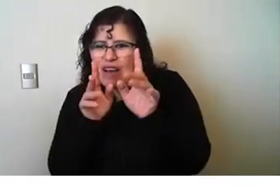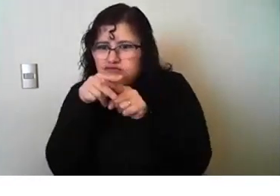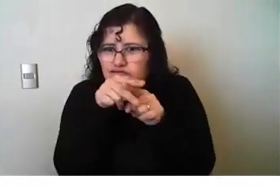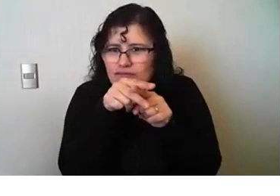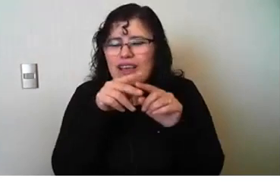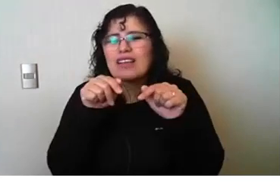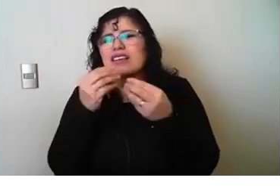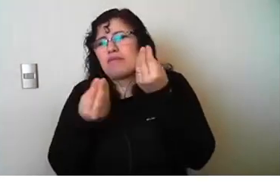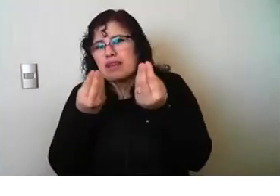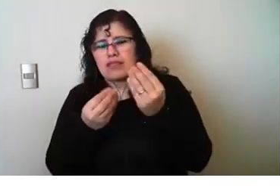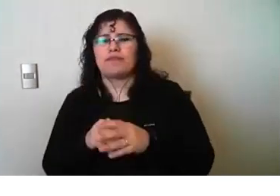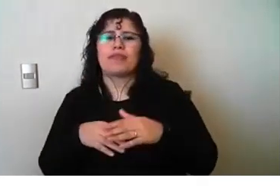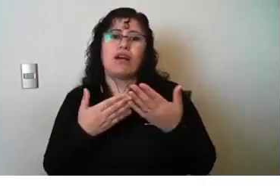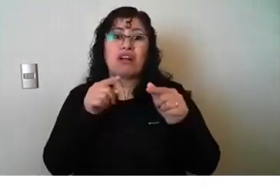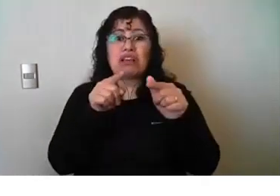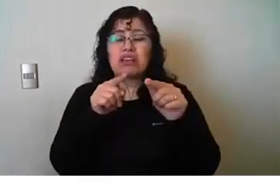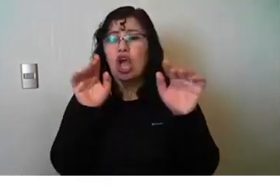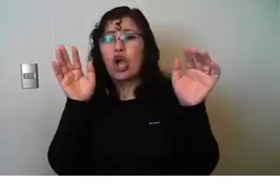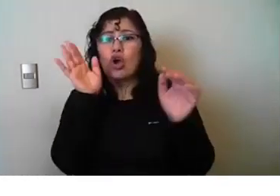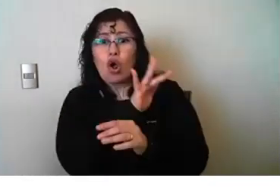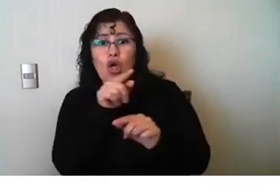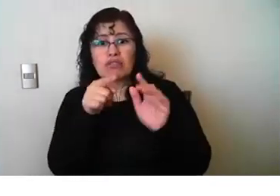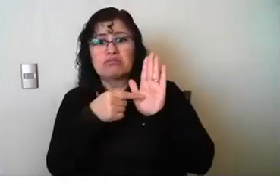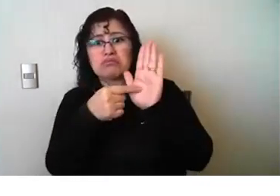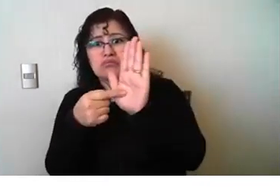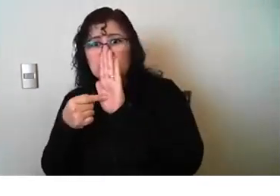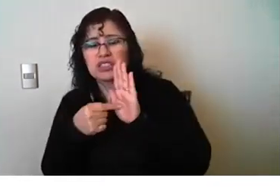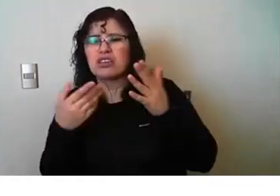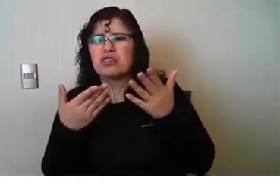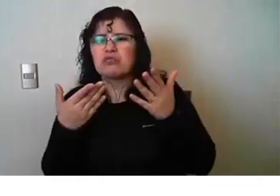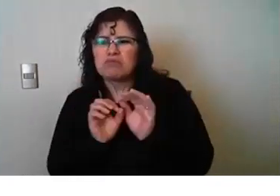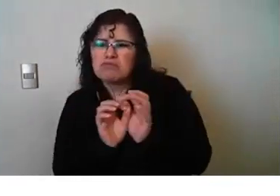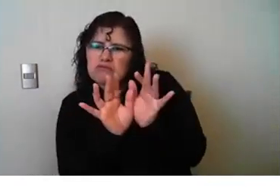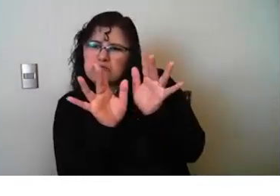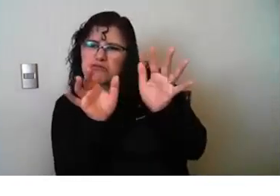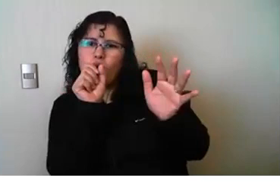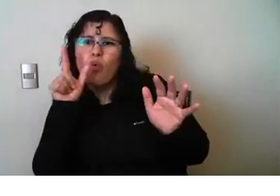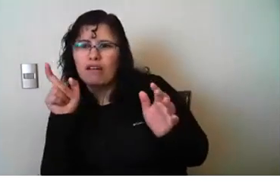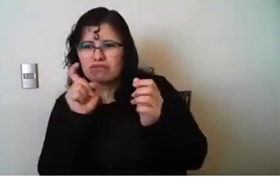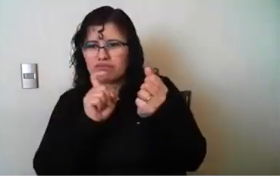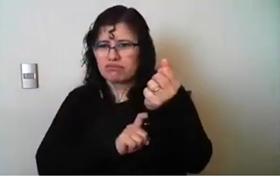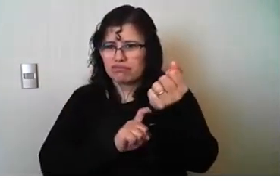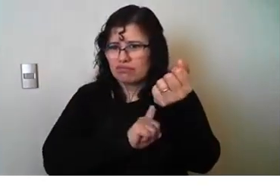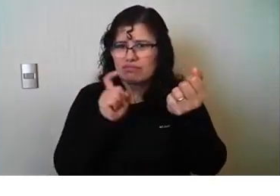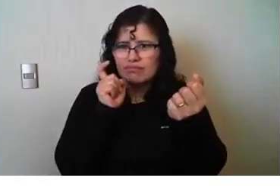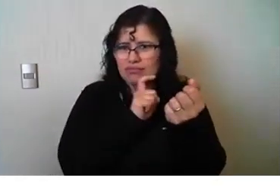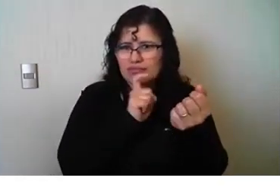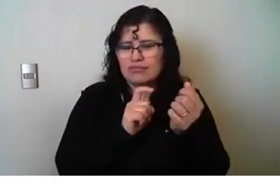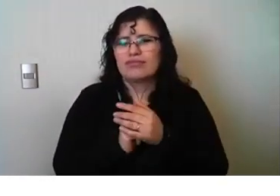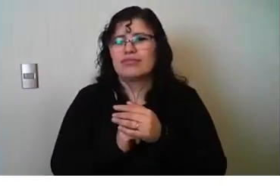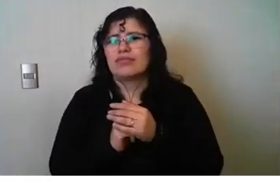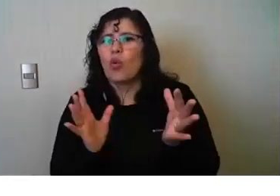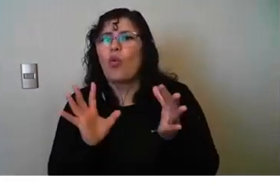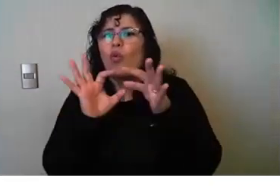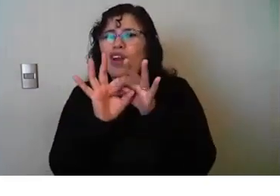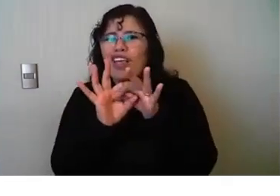están en colores marcados los territorios funcionales o vasculares, perdón, asociados a cada una de arterias